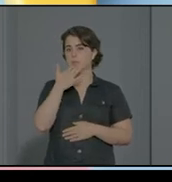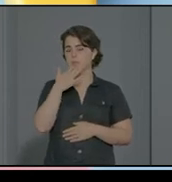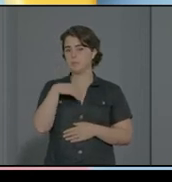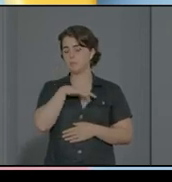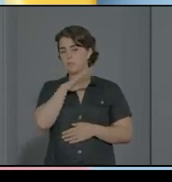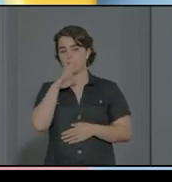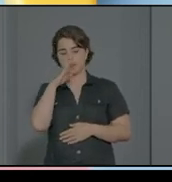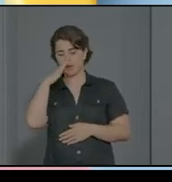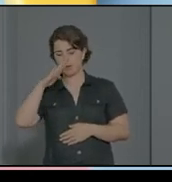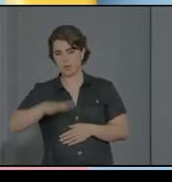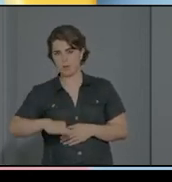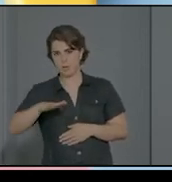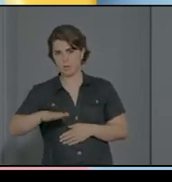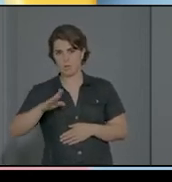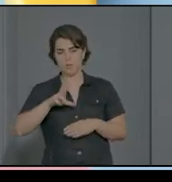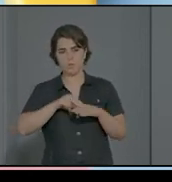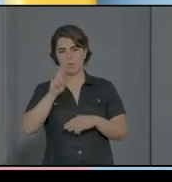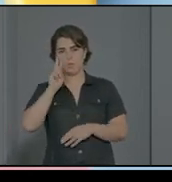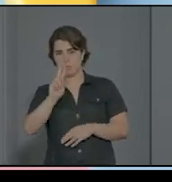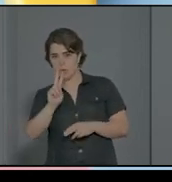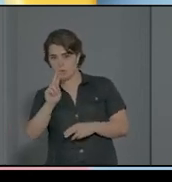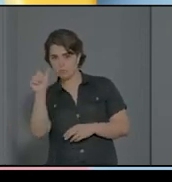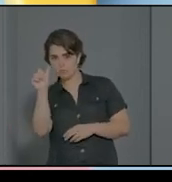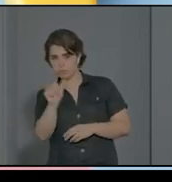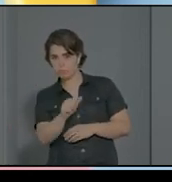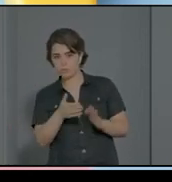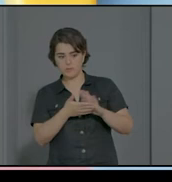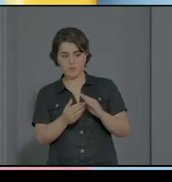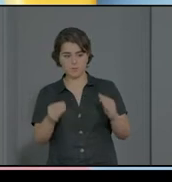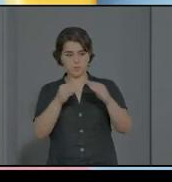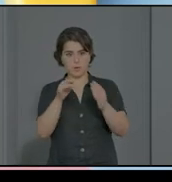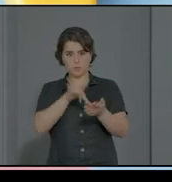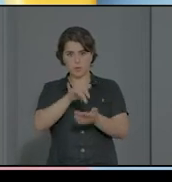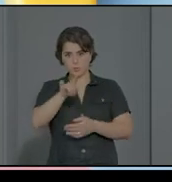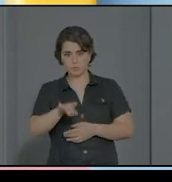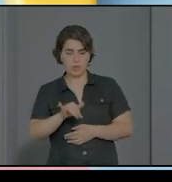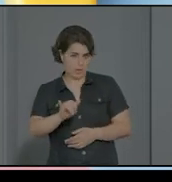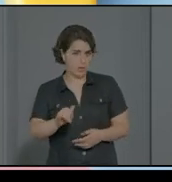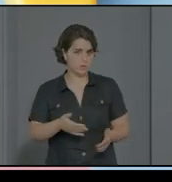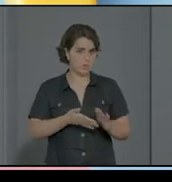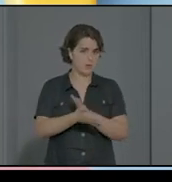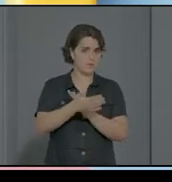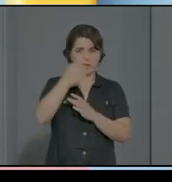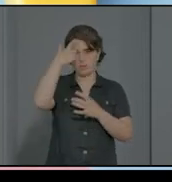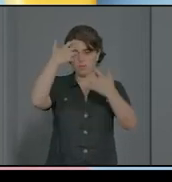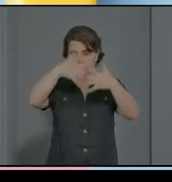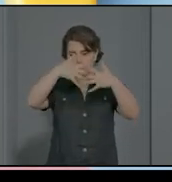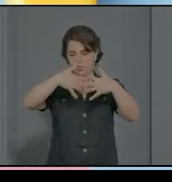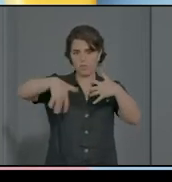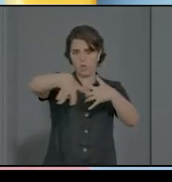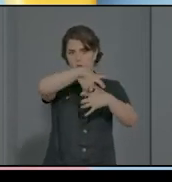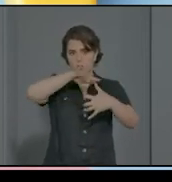el video tienen sincronía, es decir, que en algunas partes del cerebro las ondas se mueven juntas,